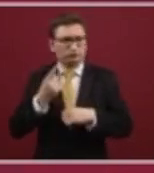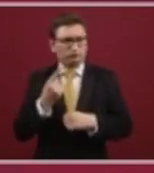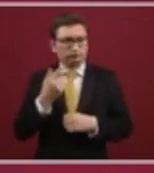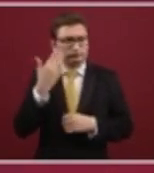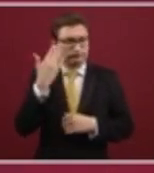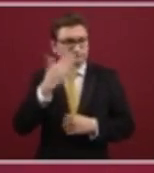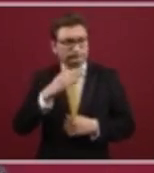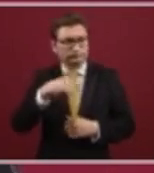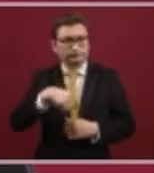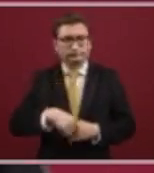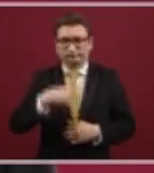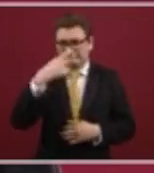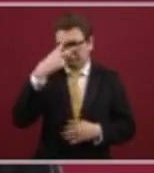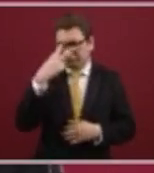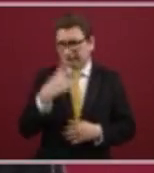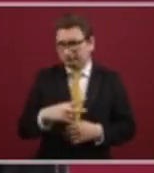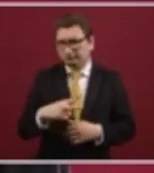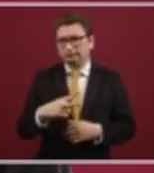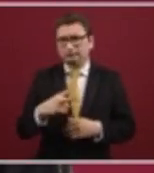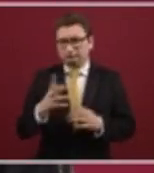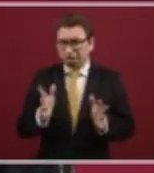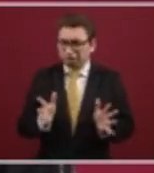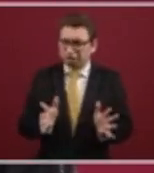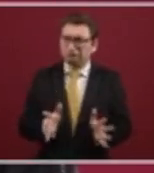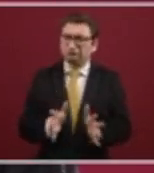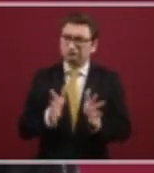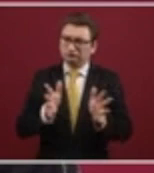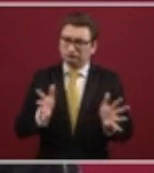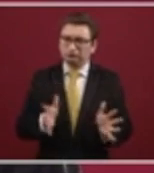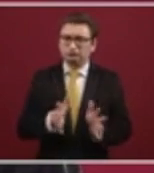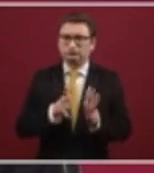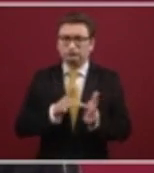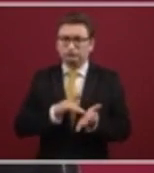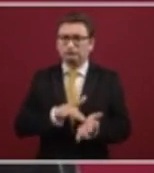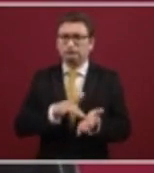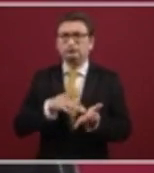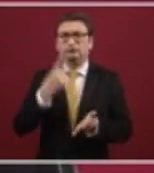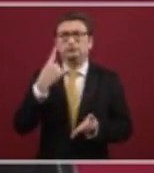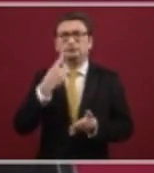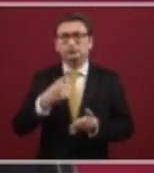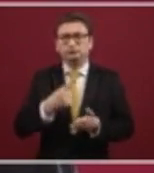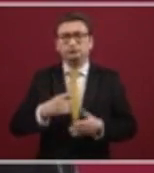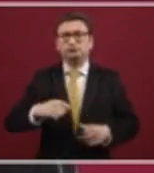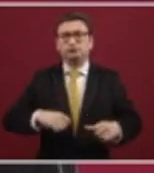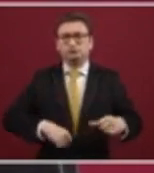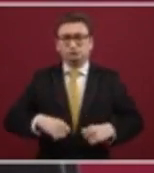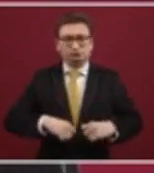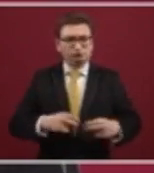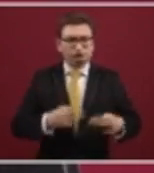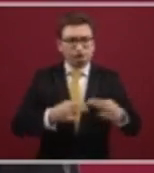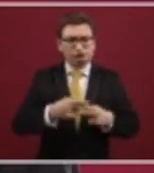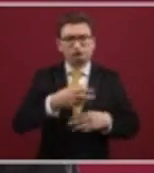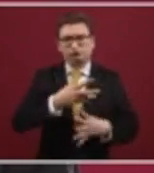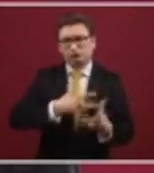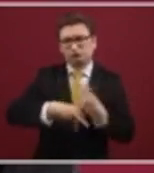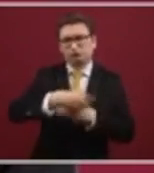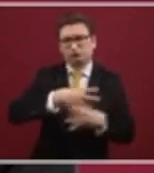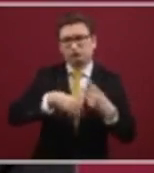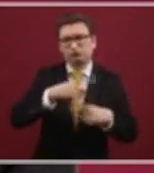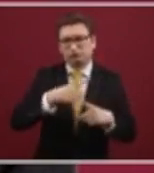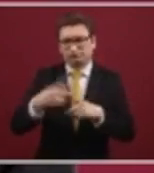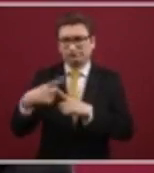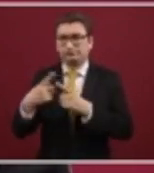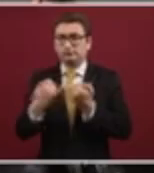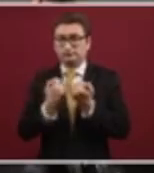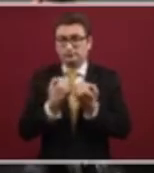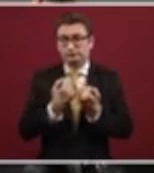México se está impulsando actividades productivas, se están creando